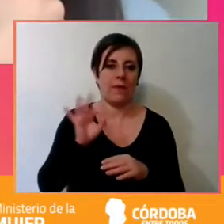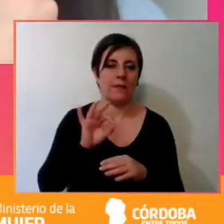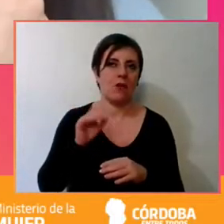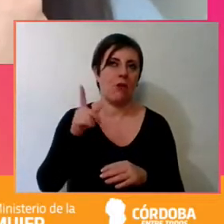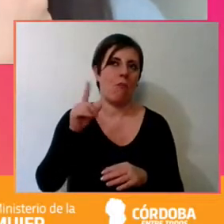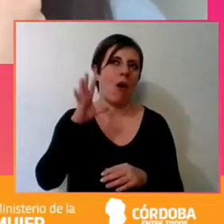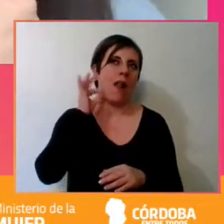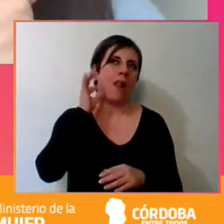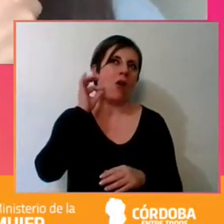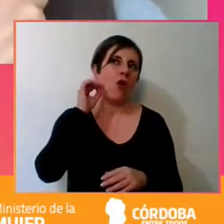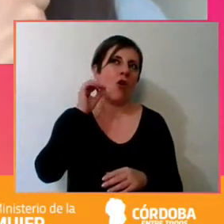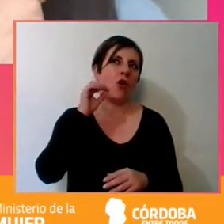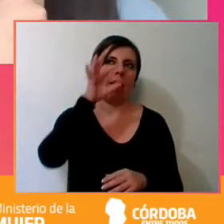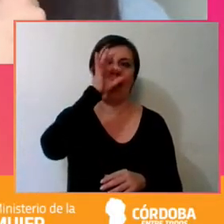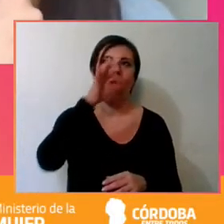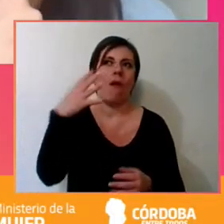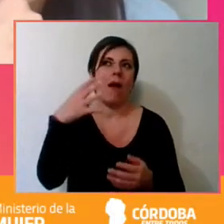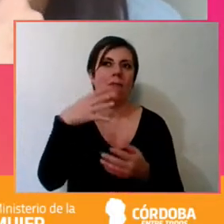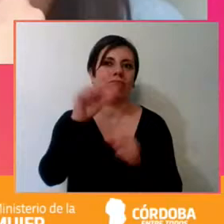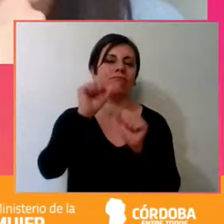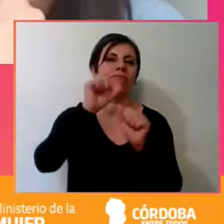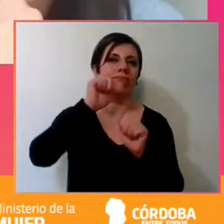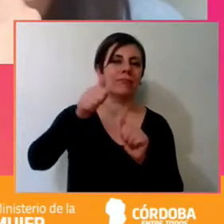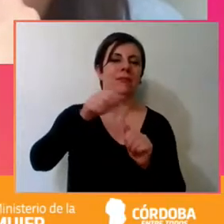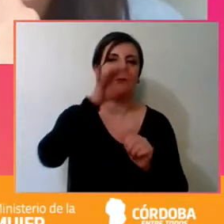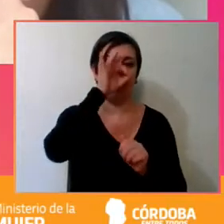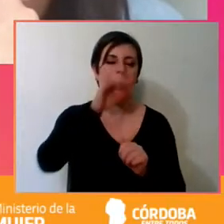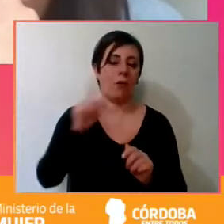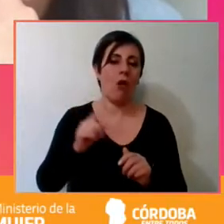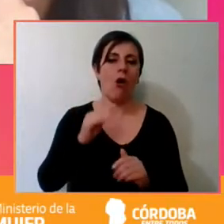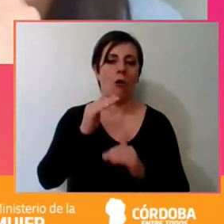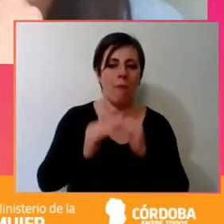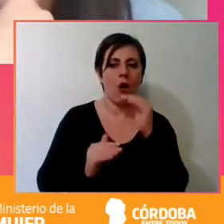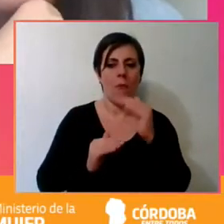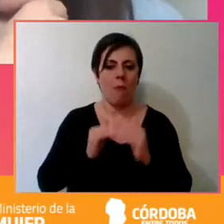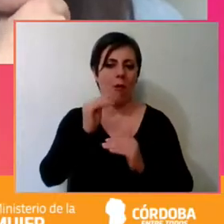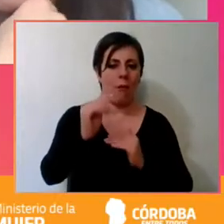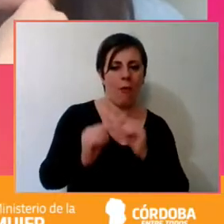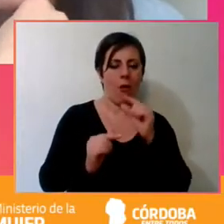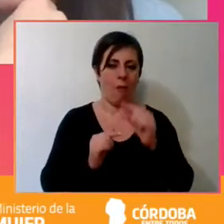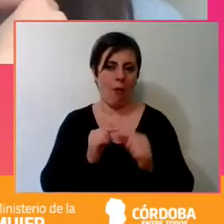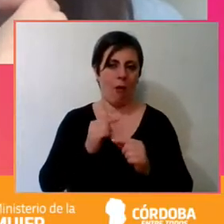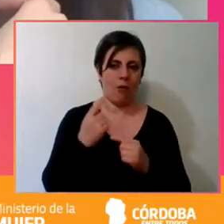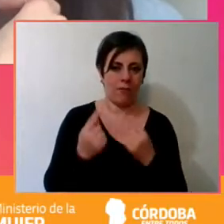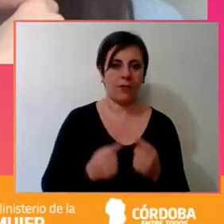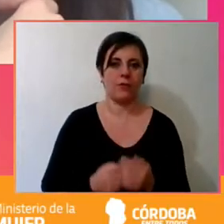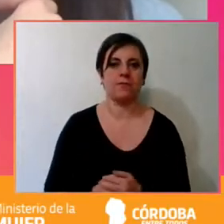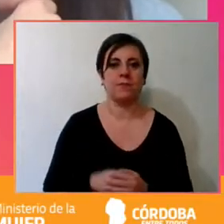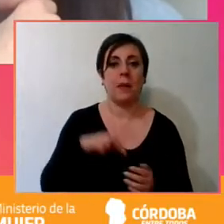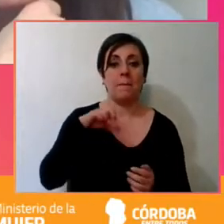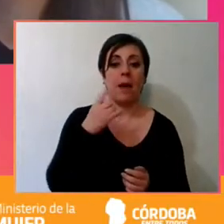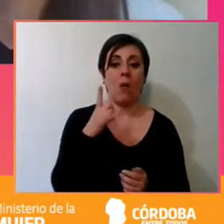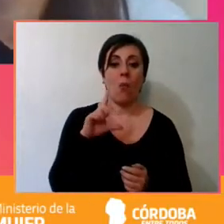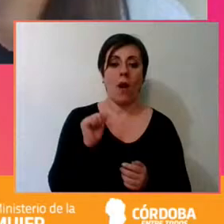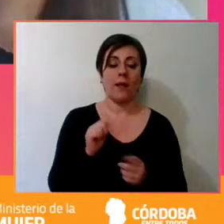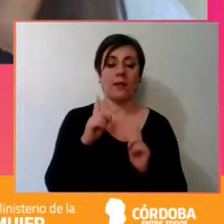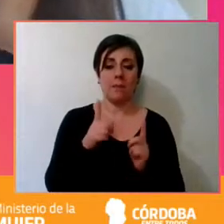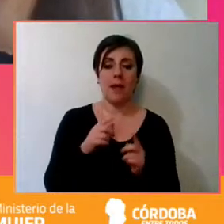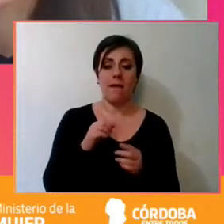utopía, sino que es una realidad que construimos desde estos espacios. Paula ha sido también